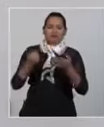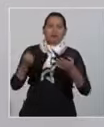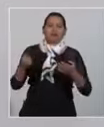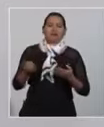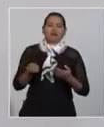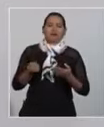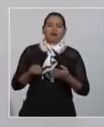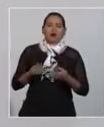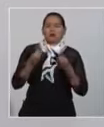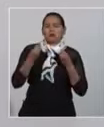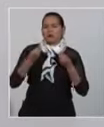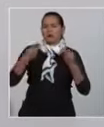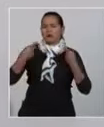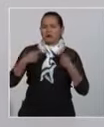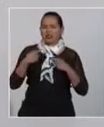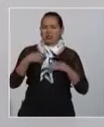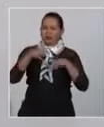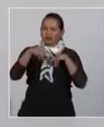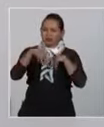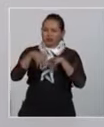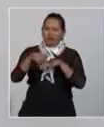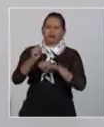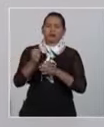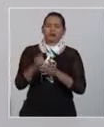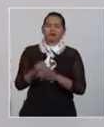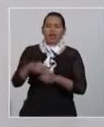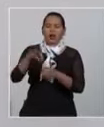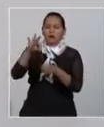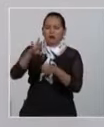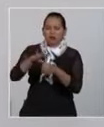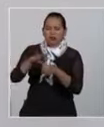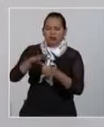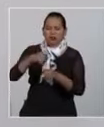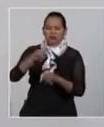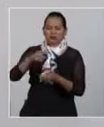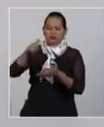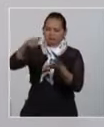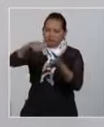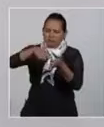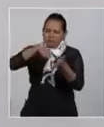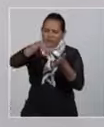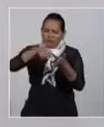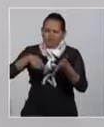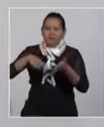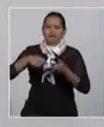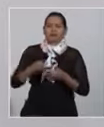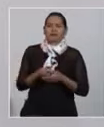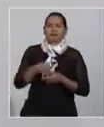acudiremos a votar el próximo 1 de julio convencidos de que en Puebla las cosas no van bien